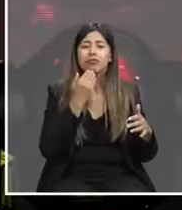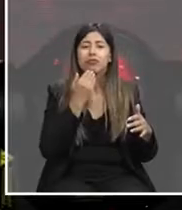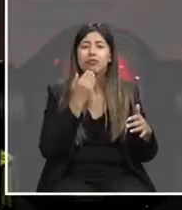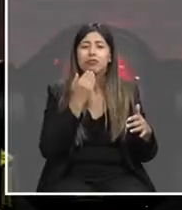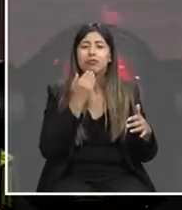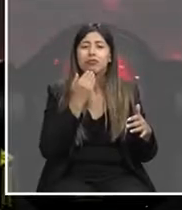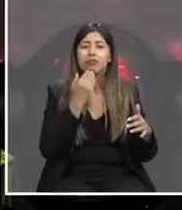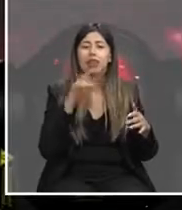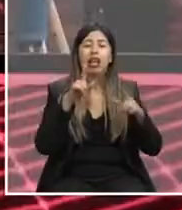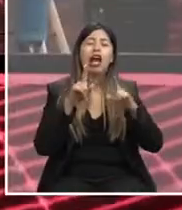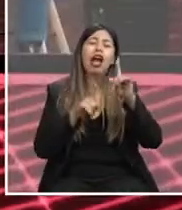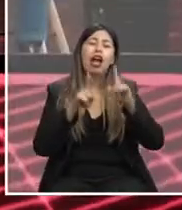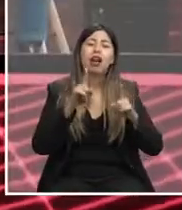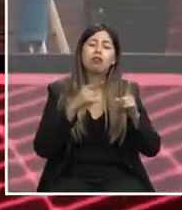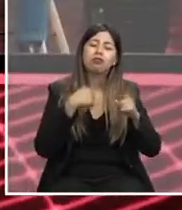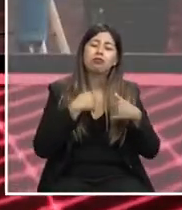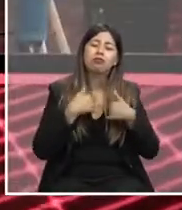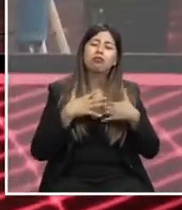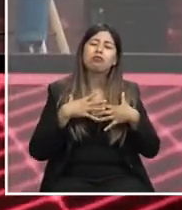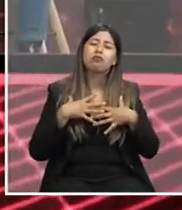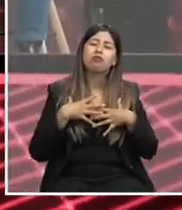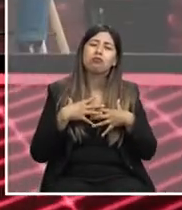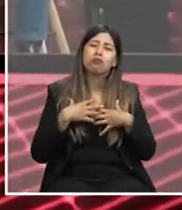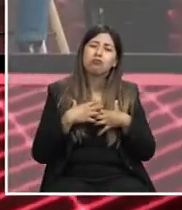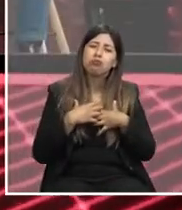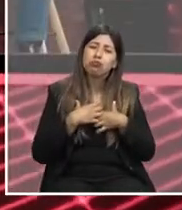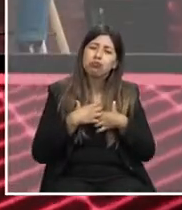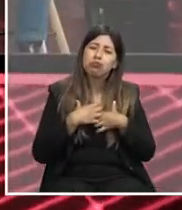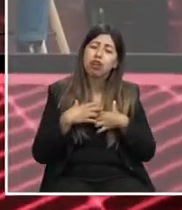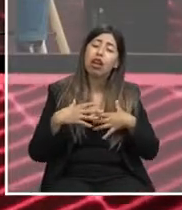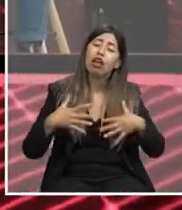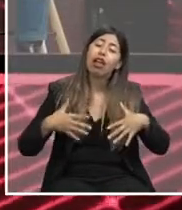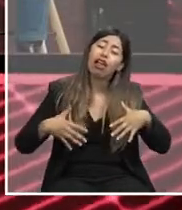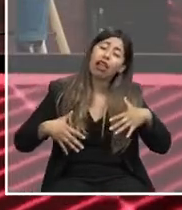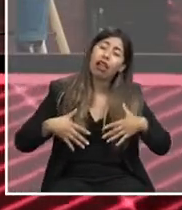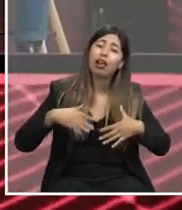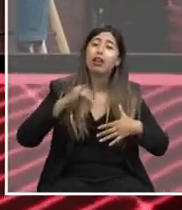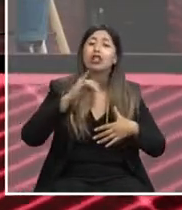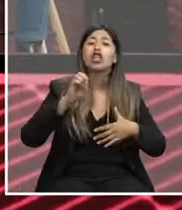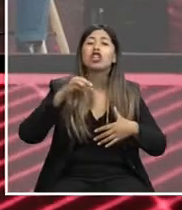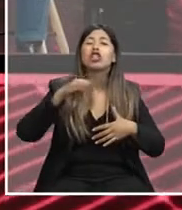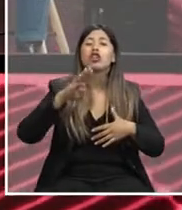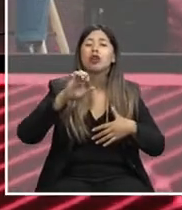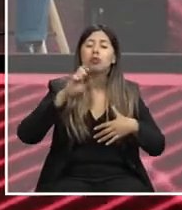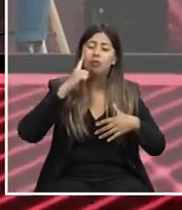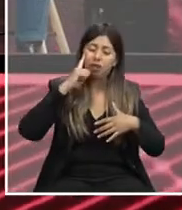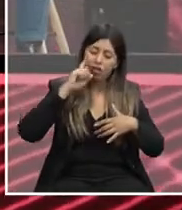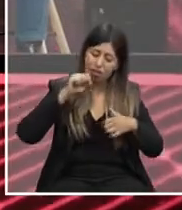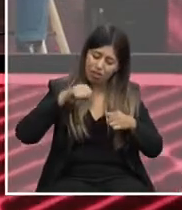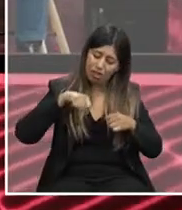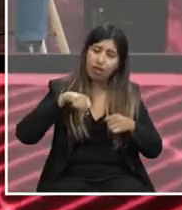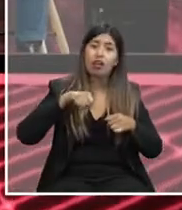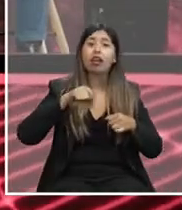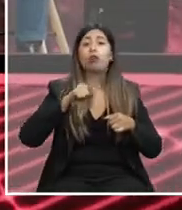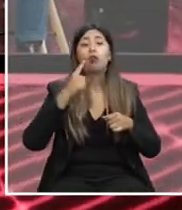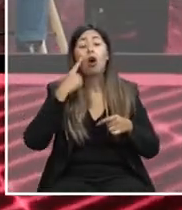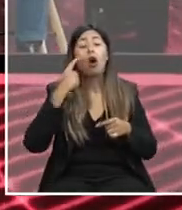cosas que tú tenías dormidas, así como si fuera un zombie que tú tienes que despertar cuando se te activa una